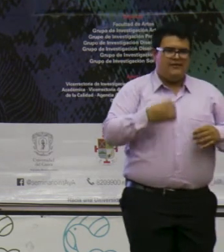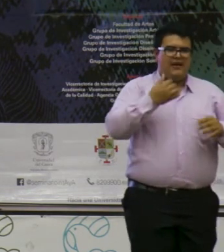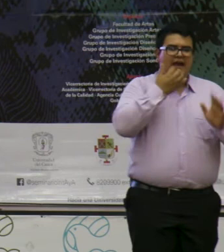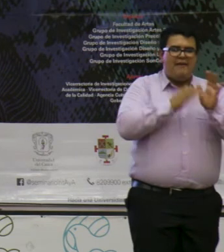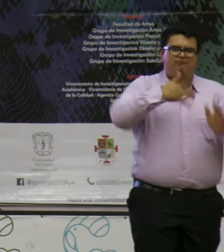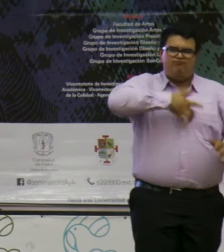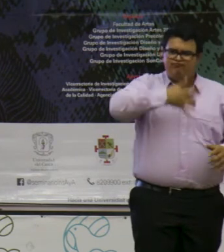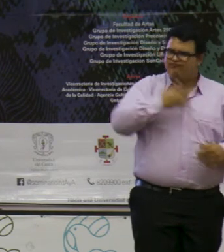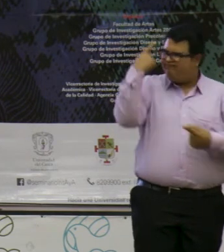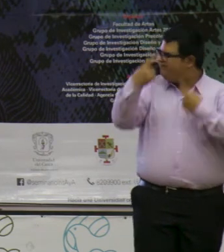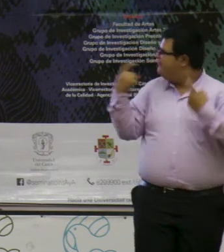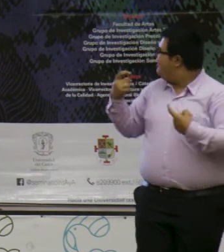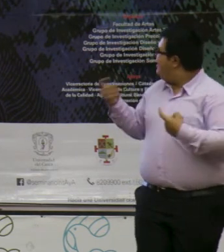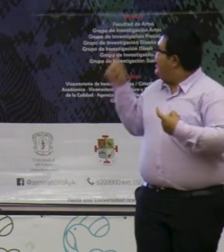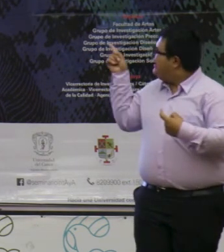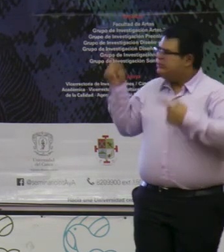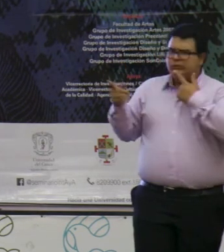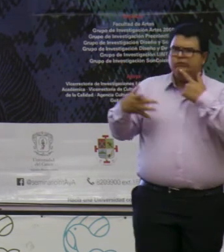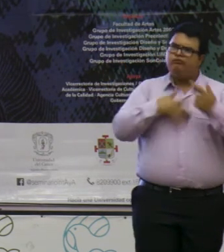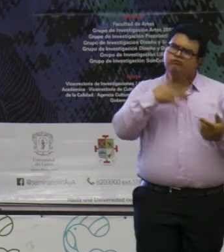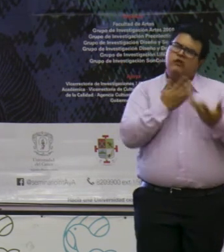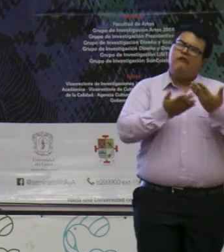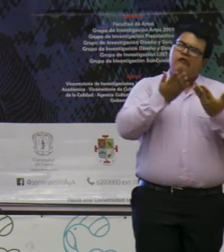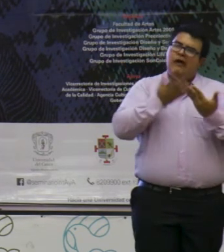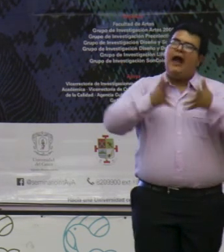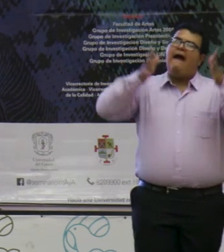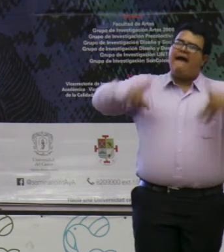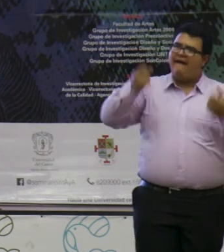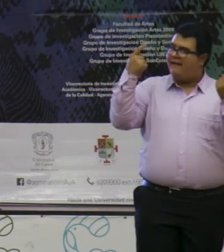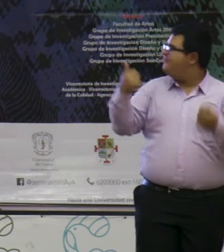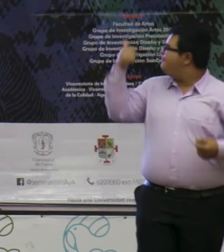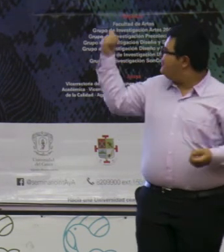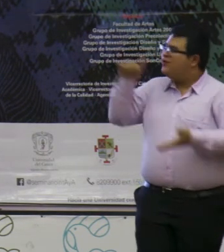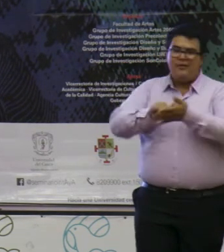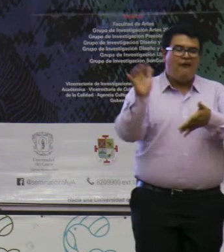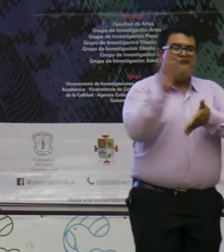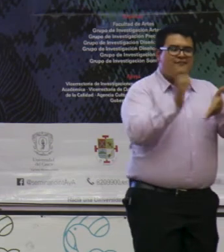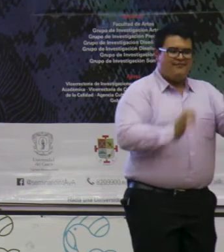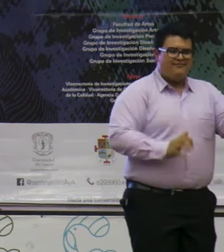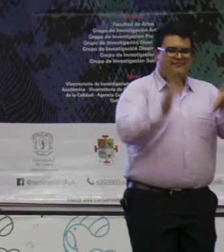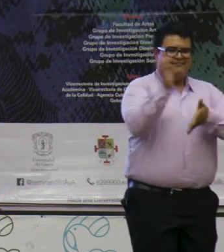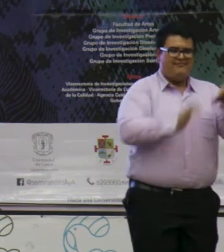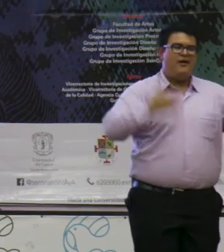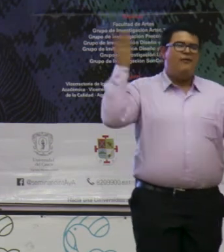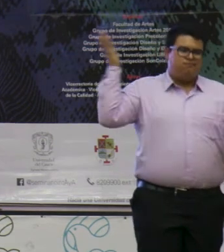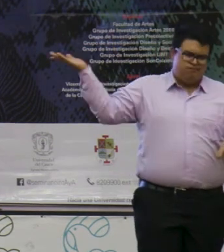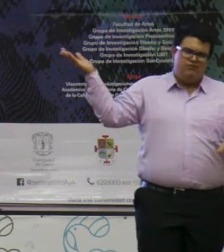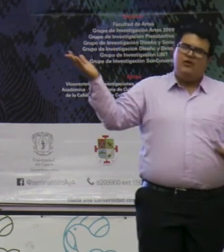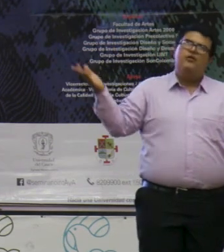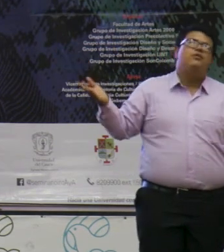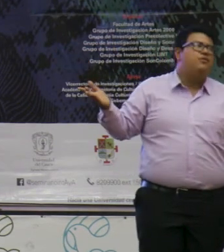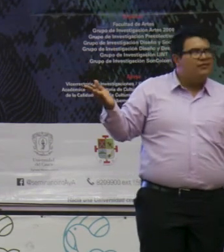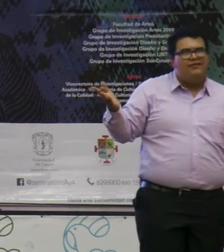menos dificultades y con más facilidad. La cartografía ni se diga, es un gusto hacer